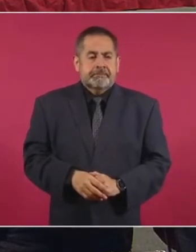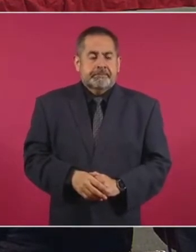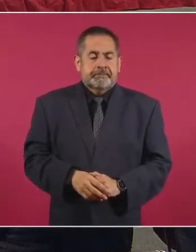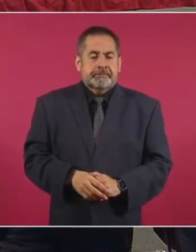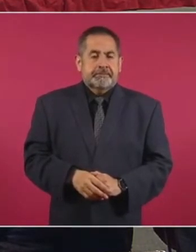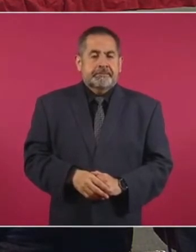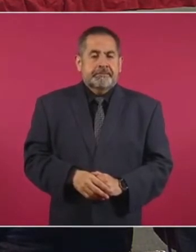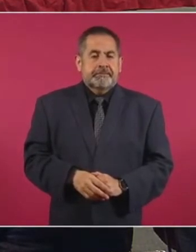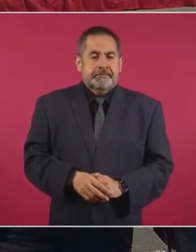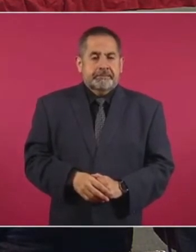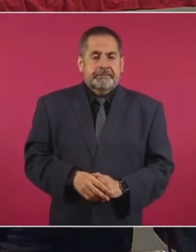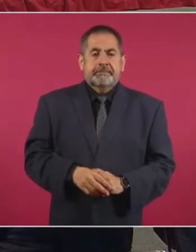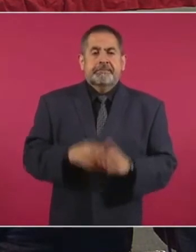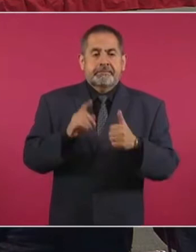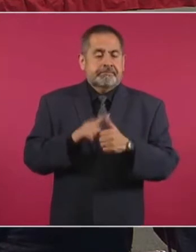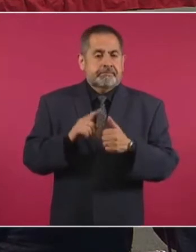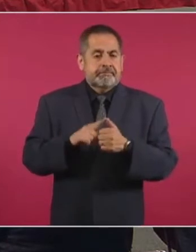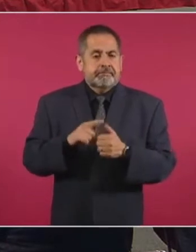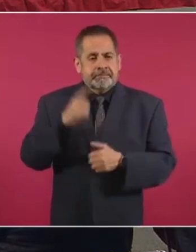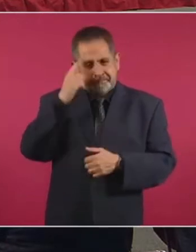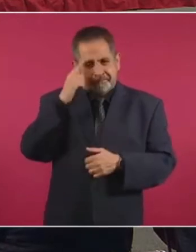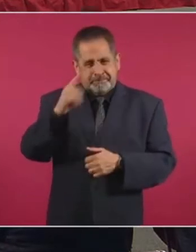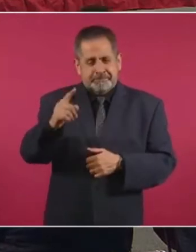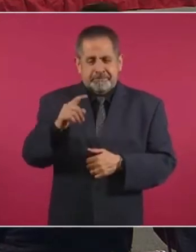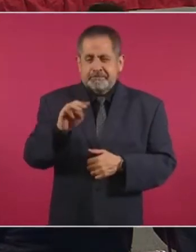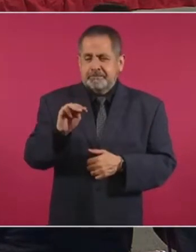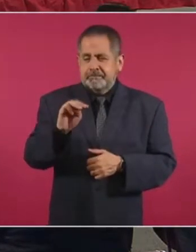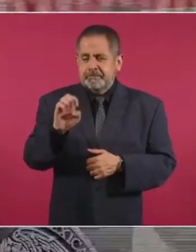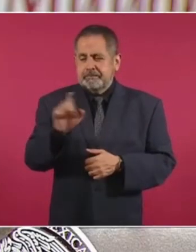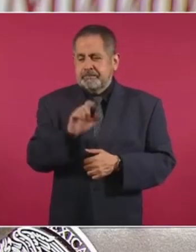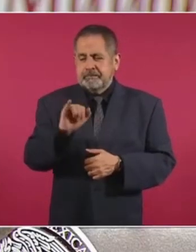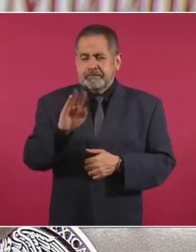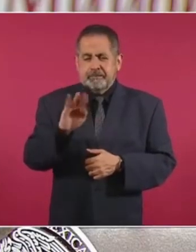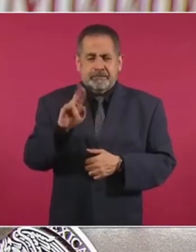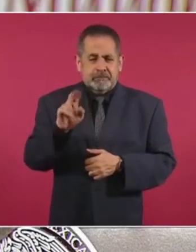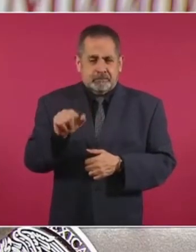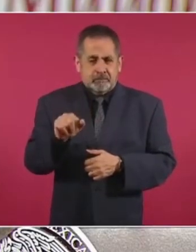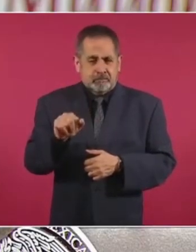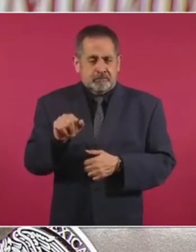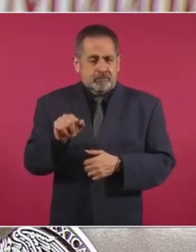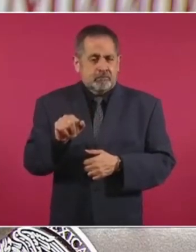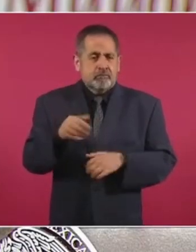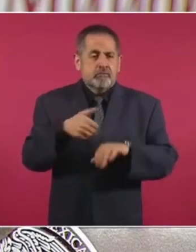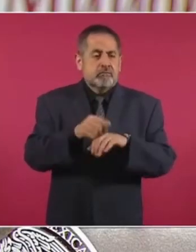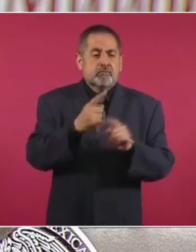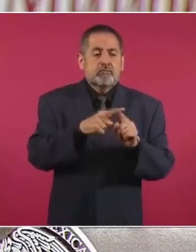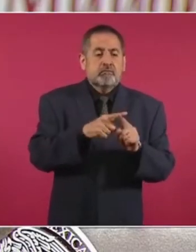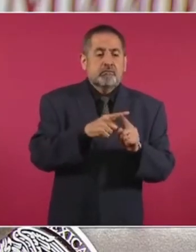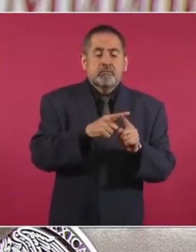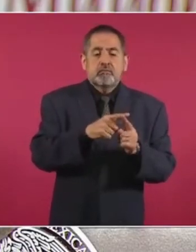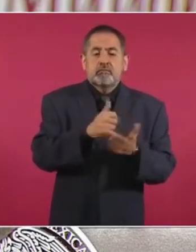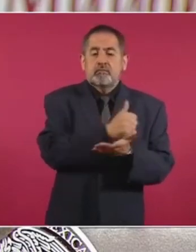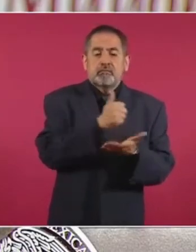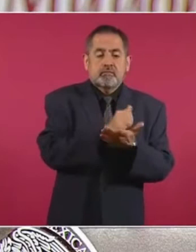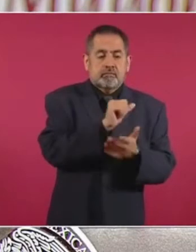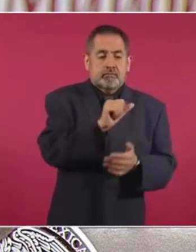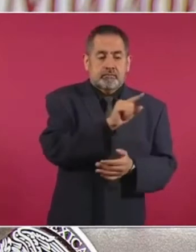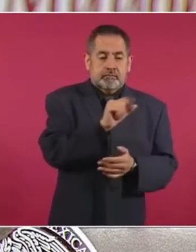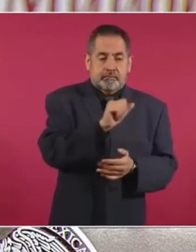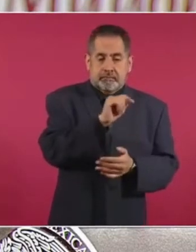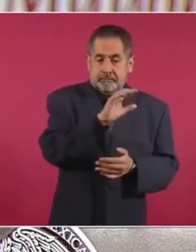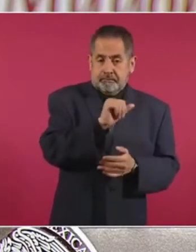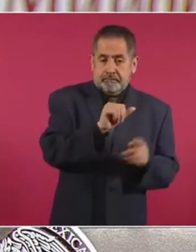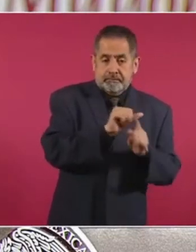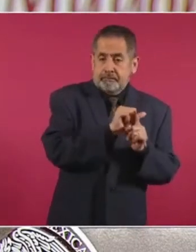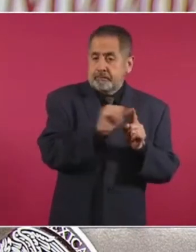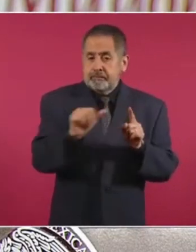Seguimos con la obra del Mexibús. Esta fue una ampliación del Mexibús, la línea 1, que va desde Ciudad Azteca